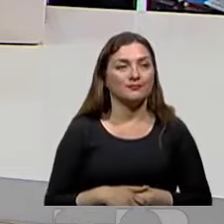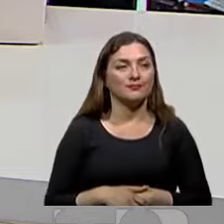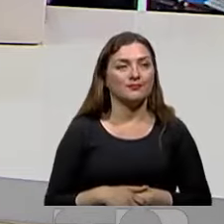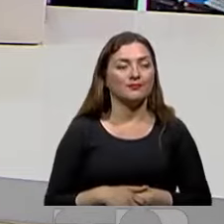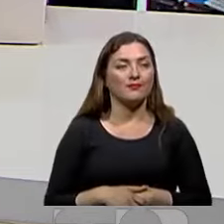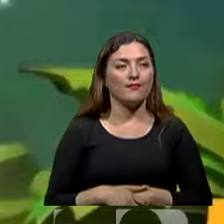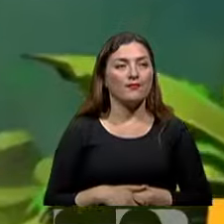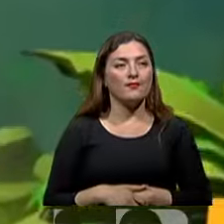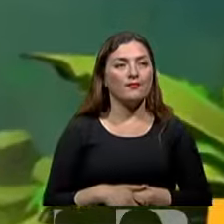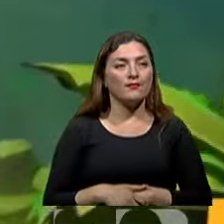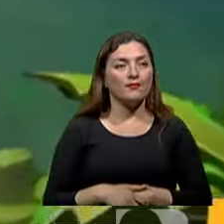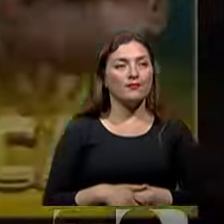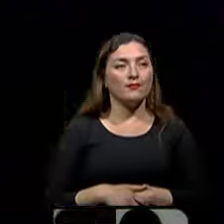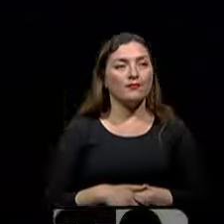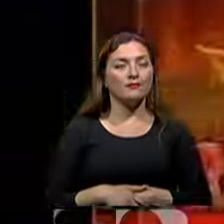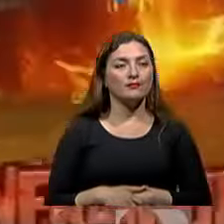dato.